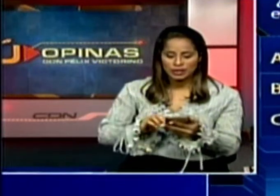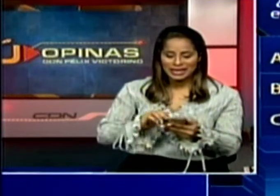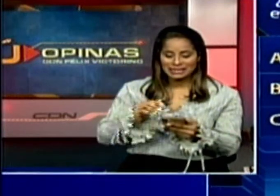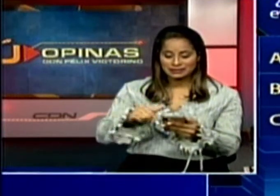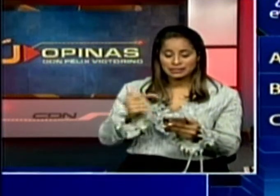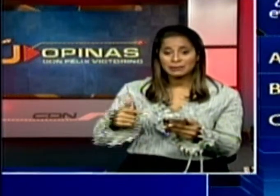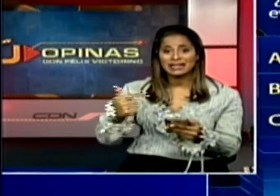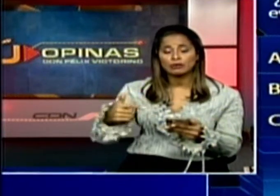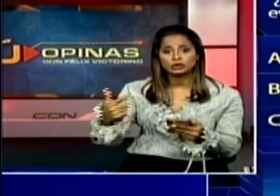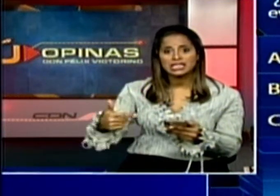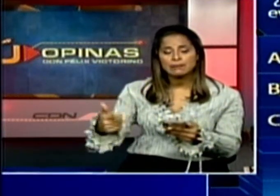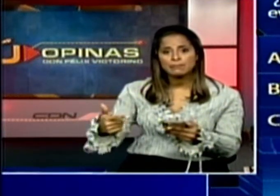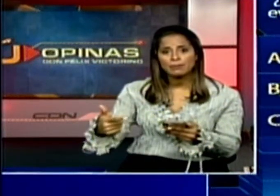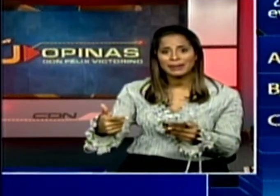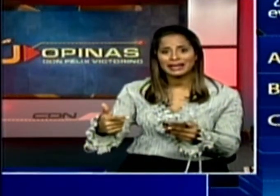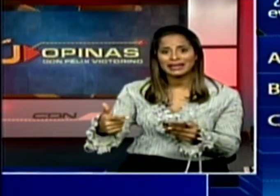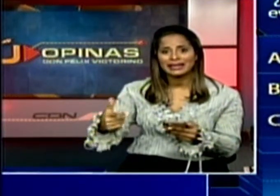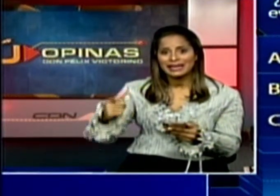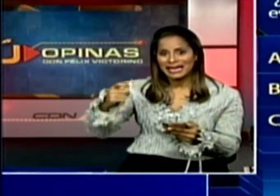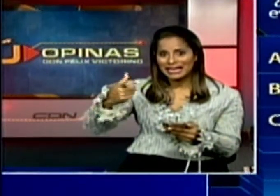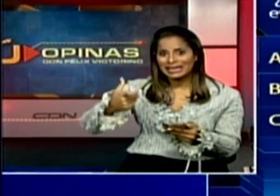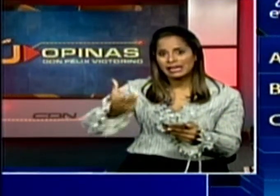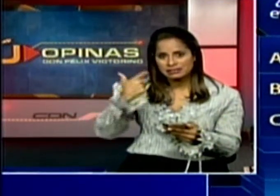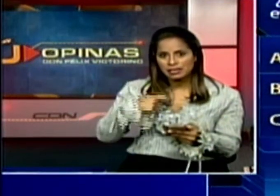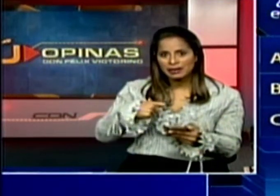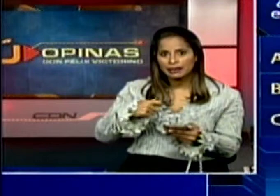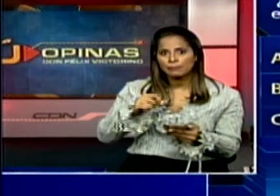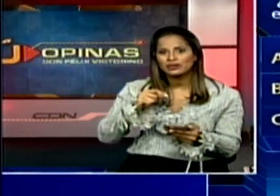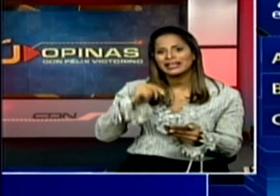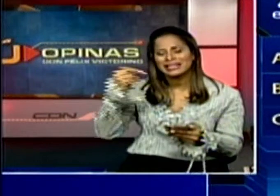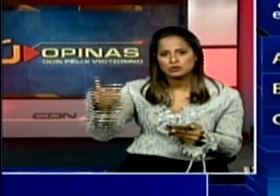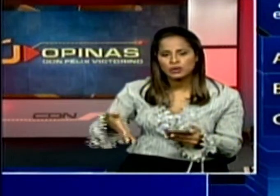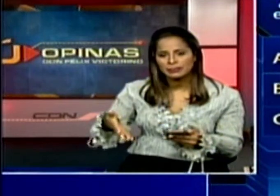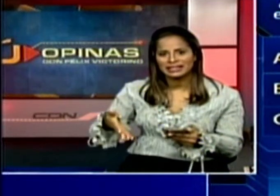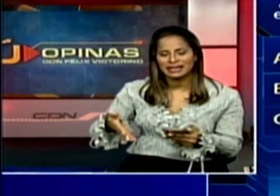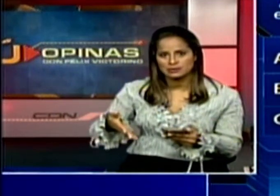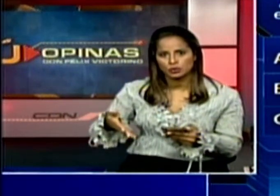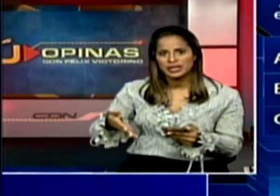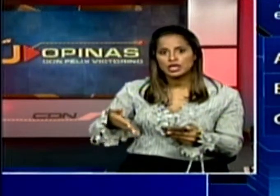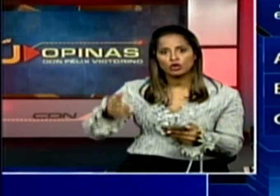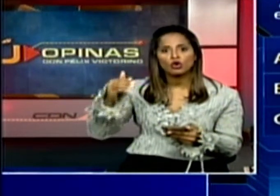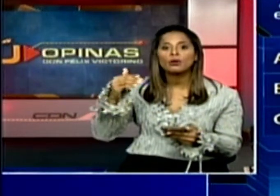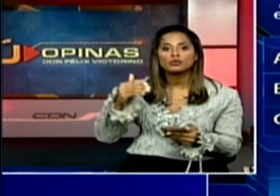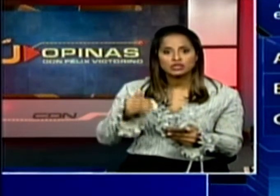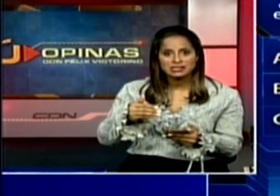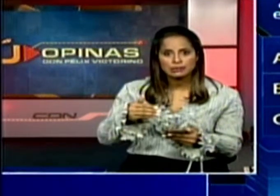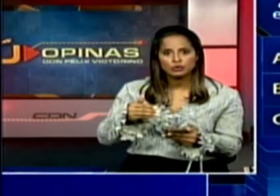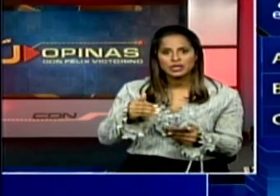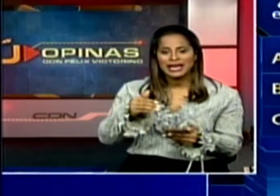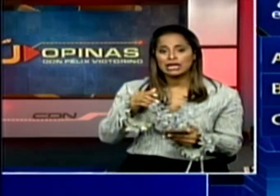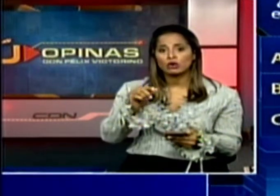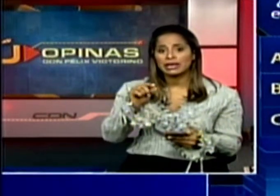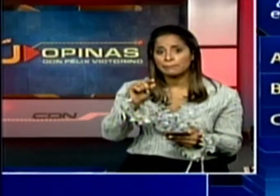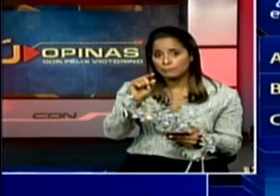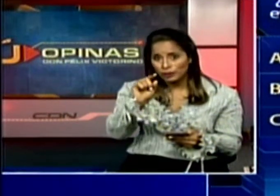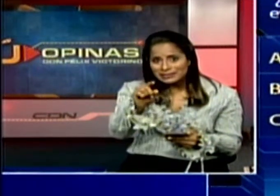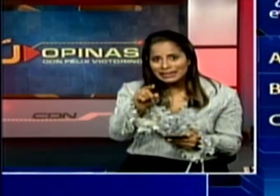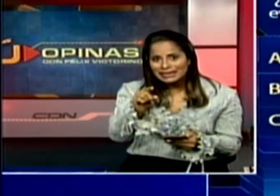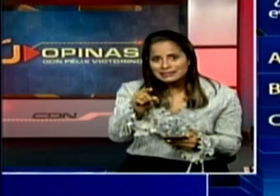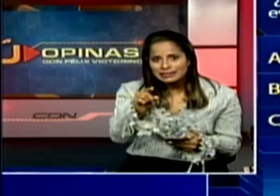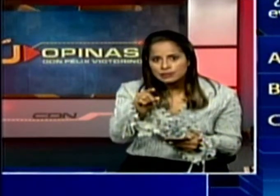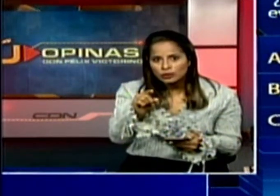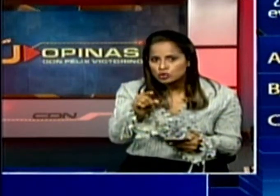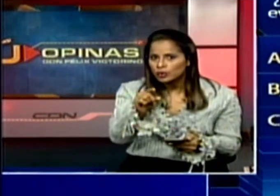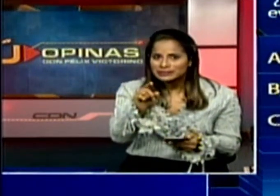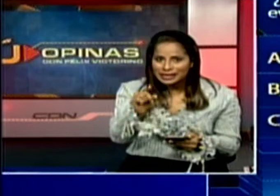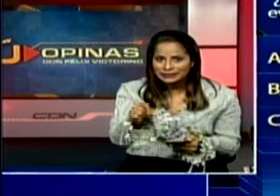paso, el sistema le da un tiempo para que el que recibe el reporte resuelva el caso. Y conozco muchísimos en los que por esa